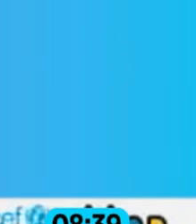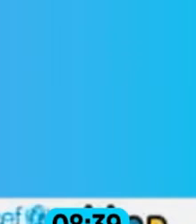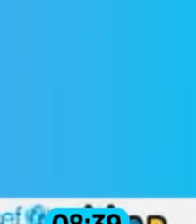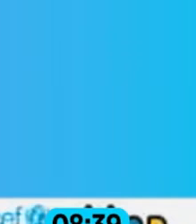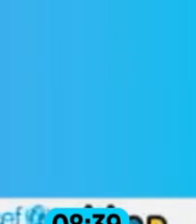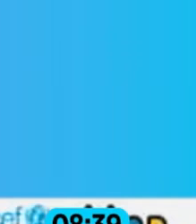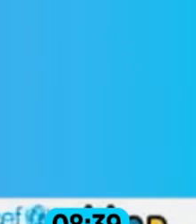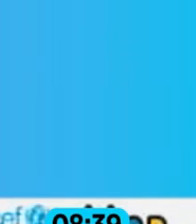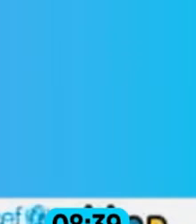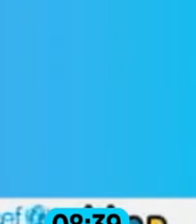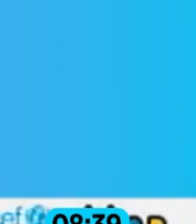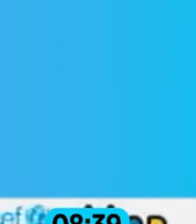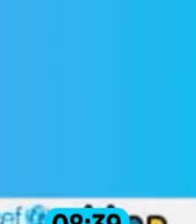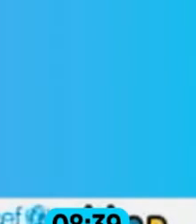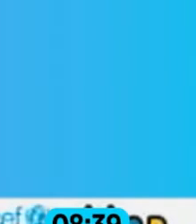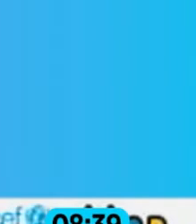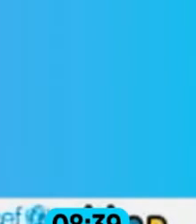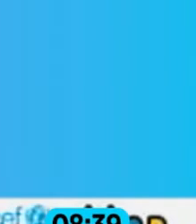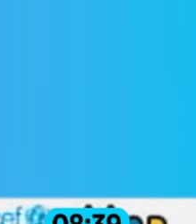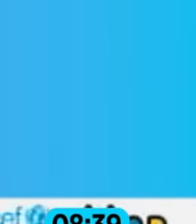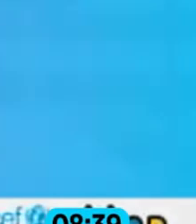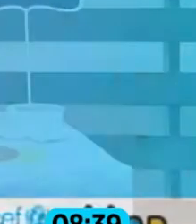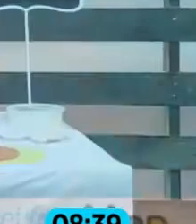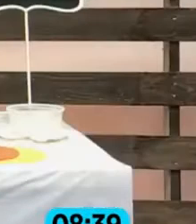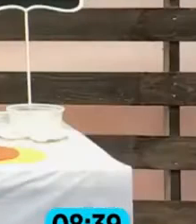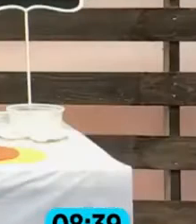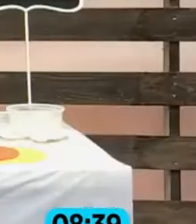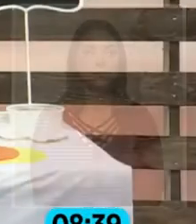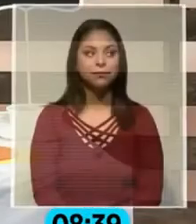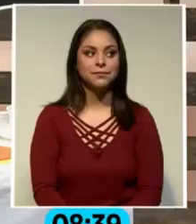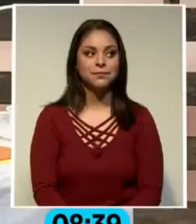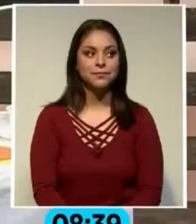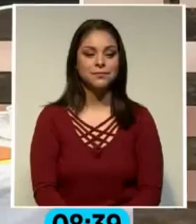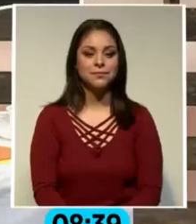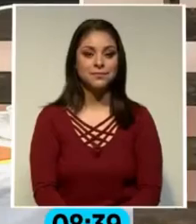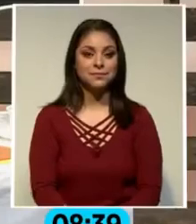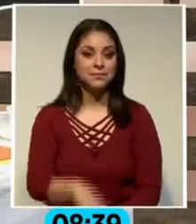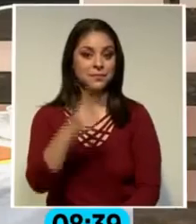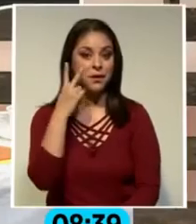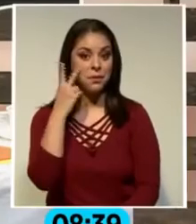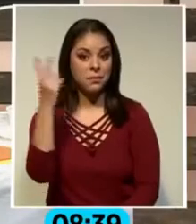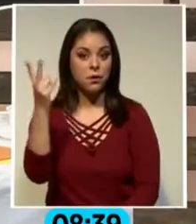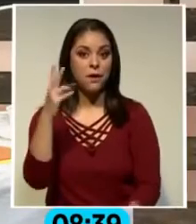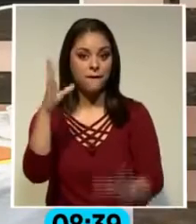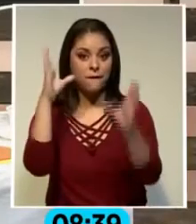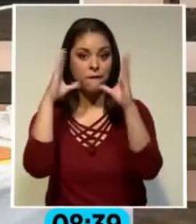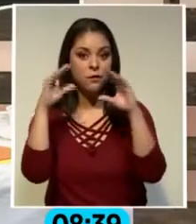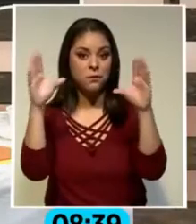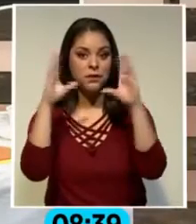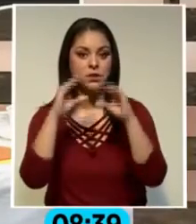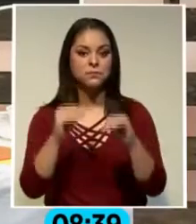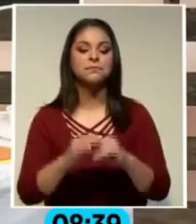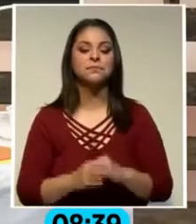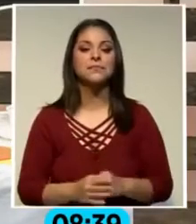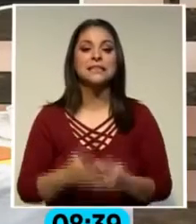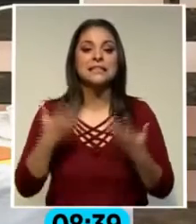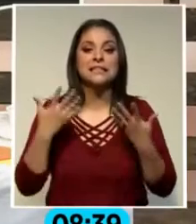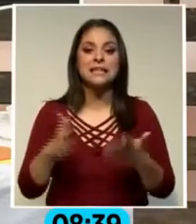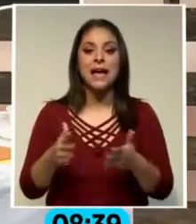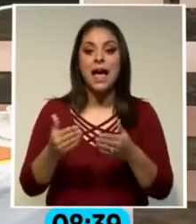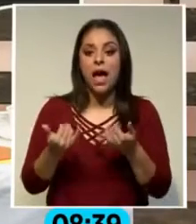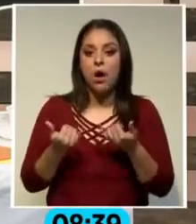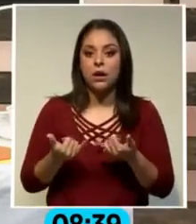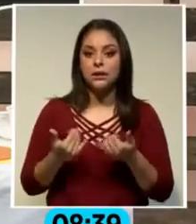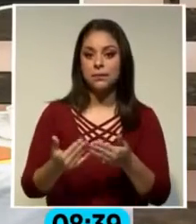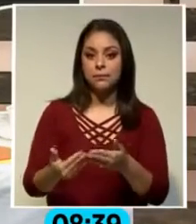Ya, educación preescolar, gratuita y obligatoria. Ven, ya estamos en la prematrícula.